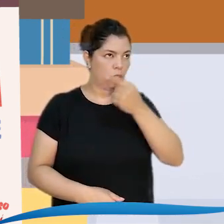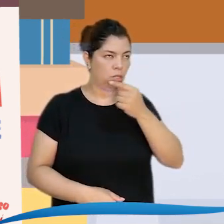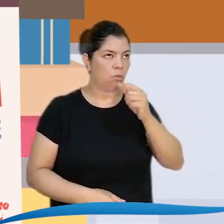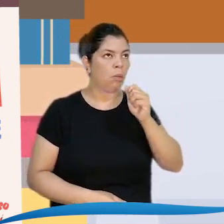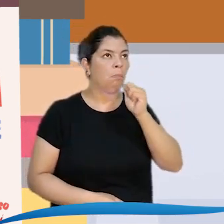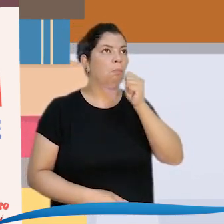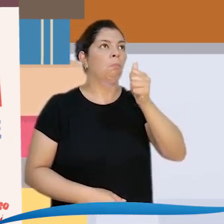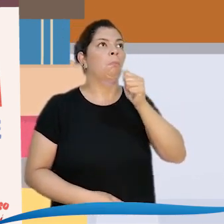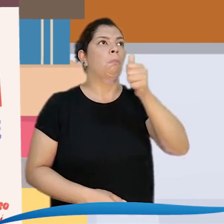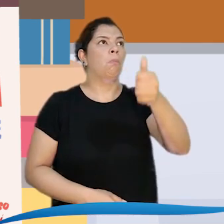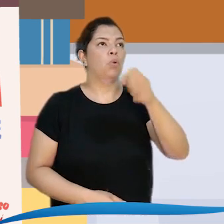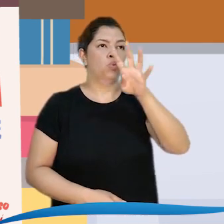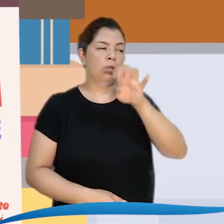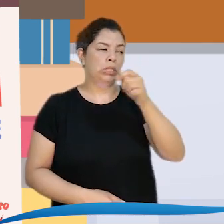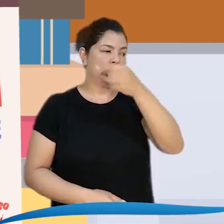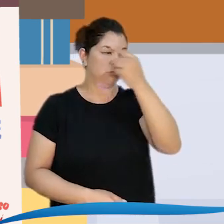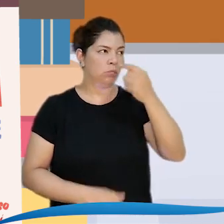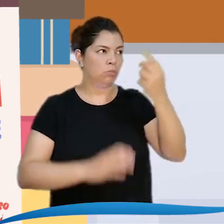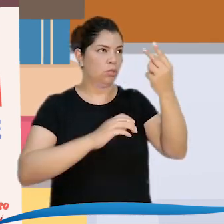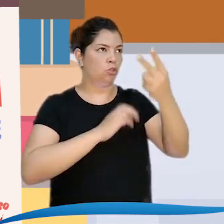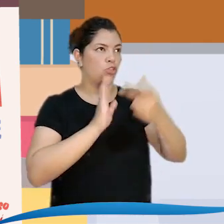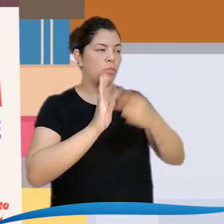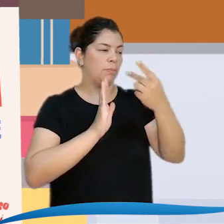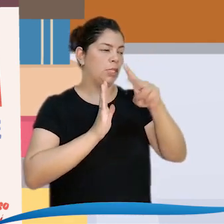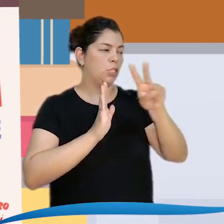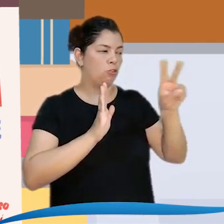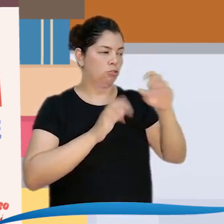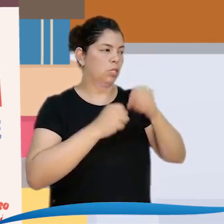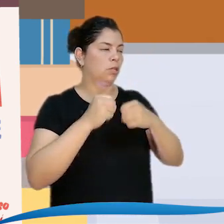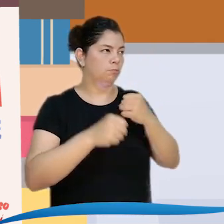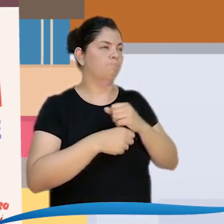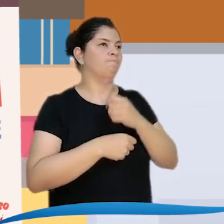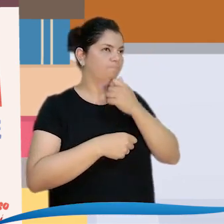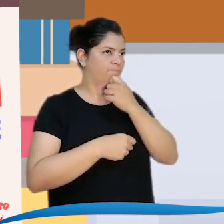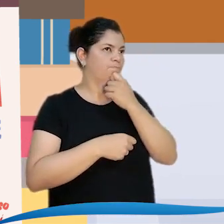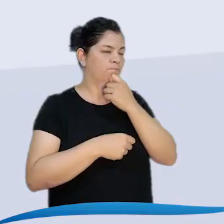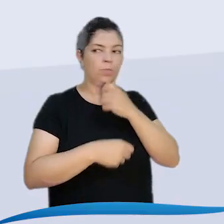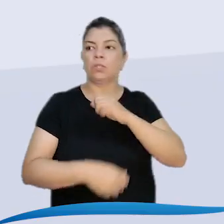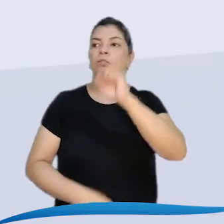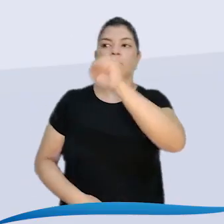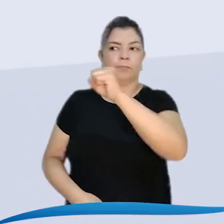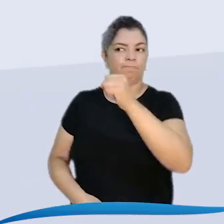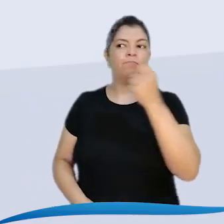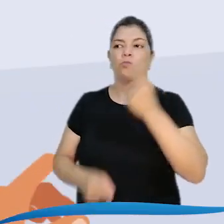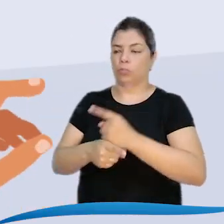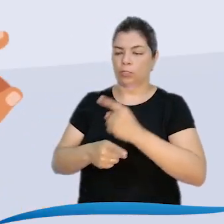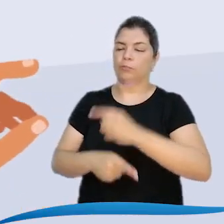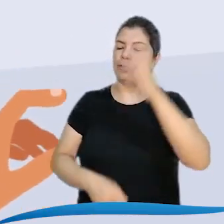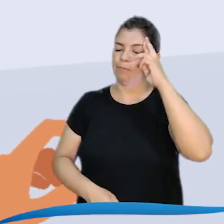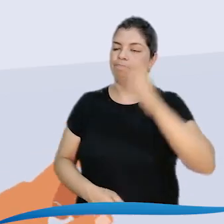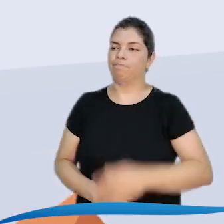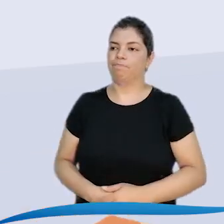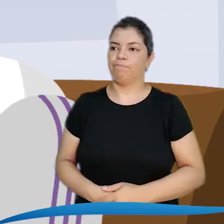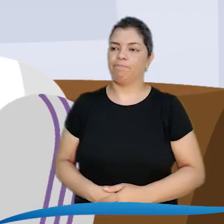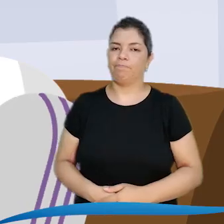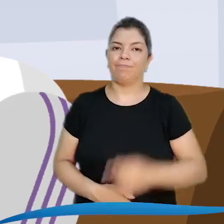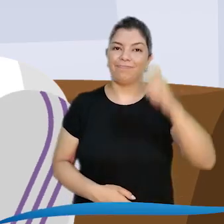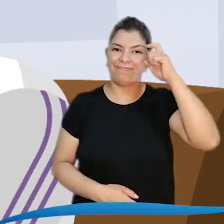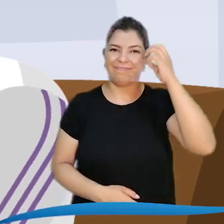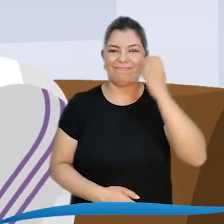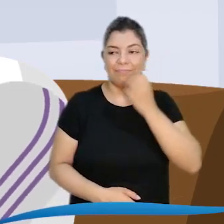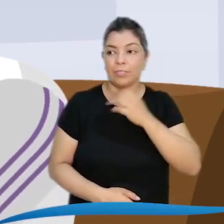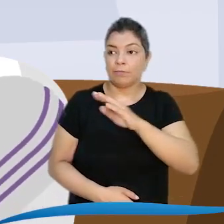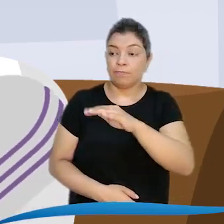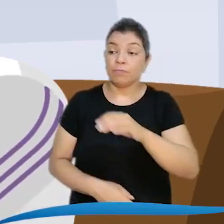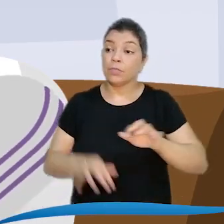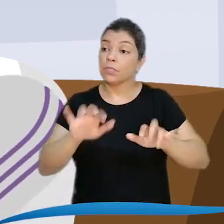mañana 8 de septiembre y pasado mañana 9 de septiembre de 2022. Sí, Equidad, tienes toda la razón. No